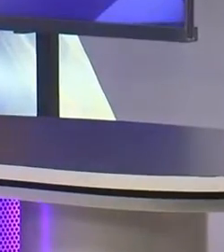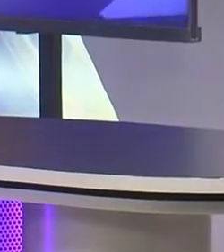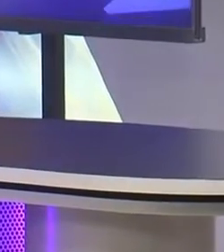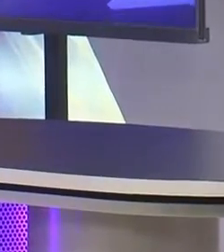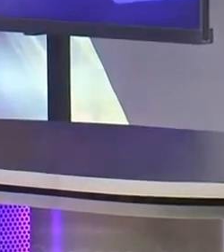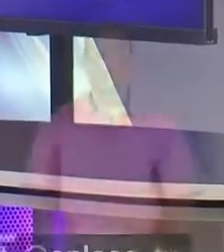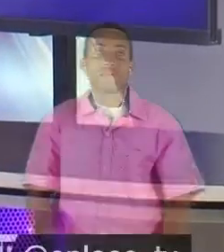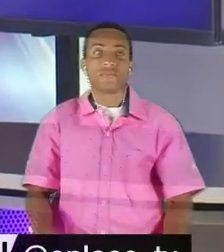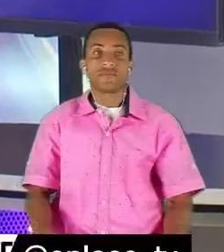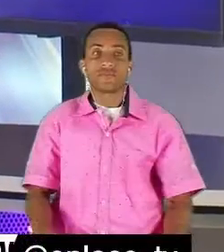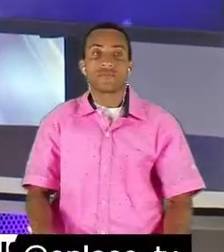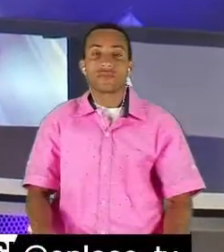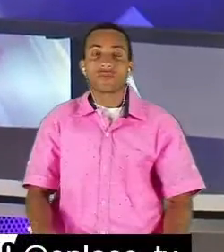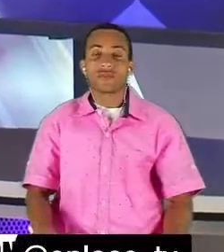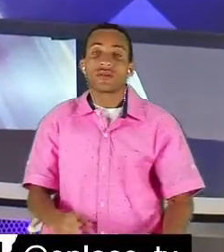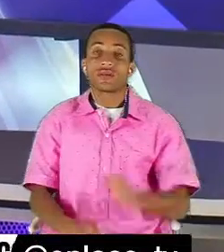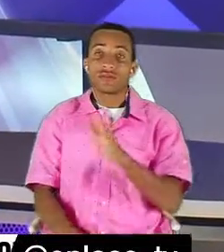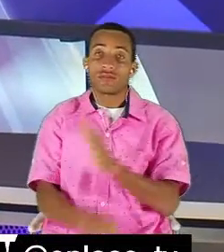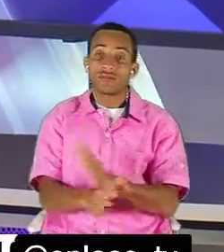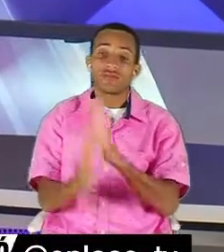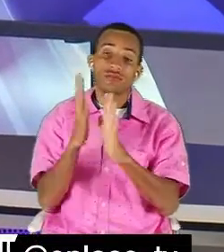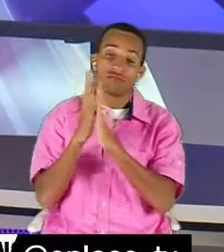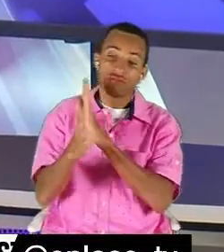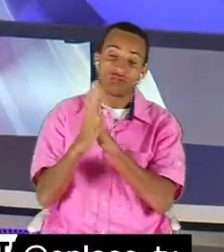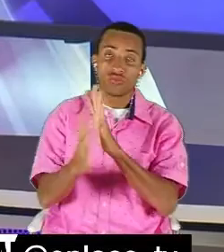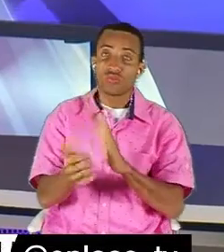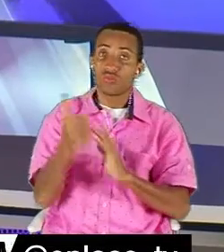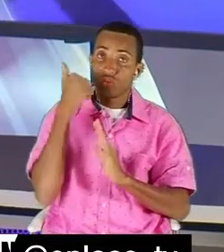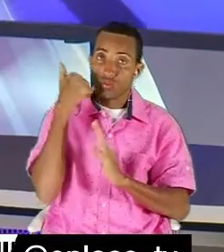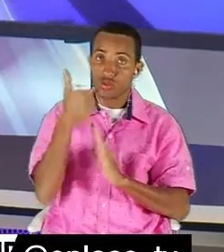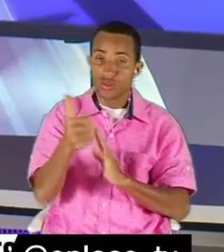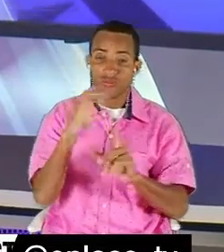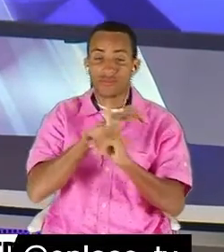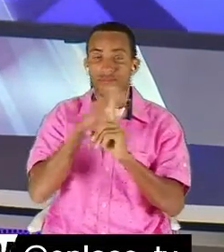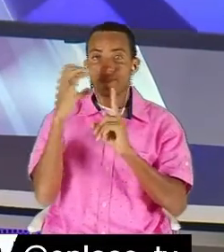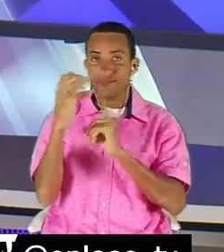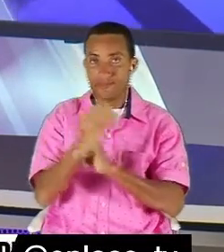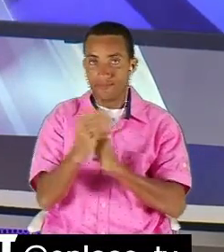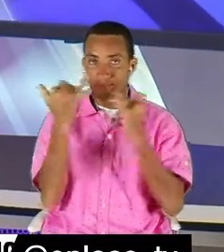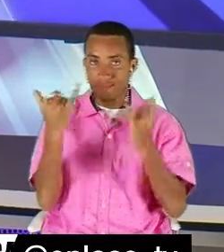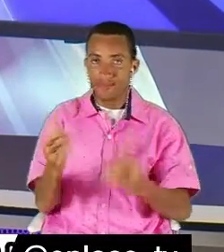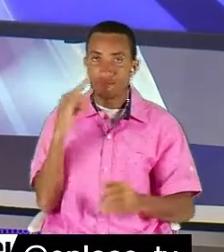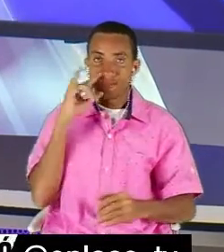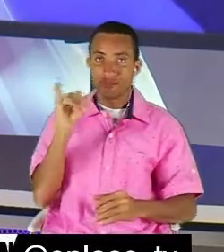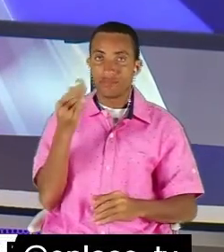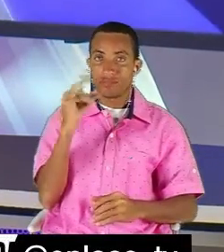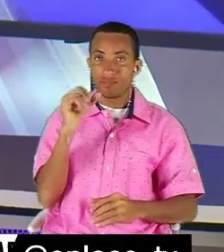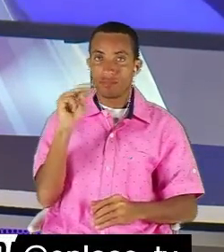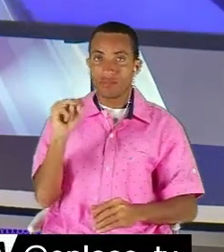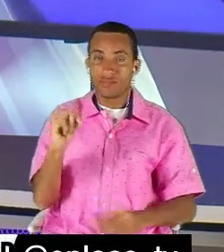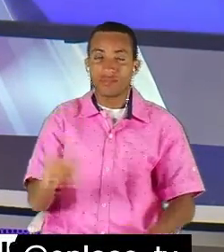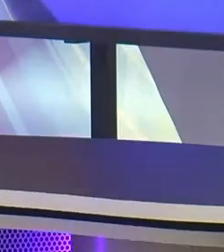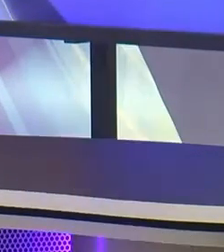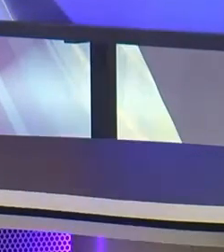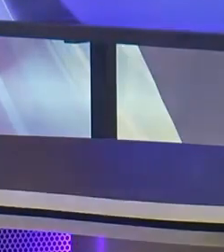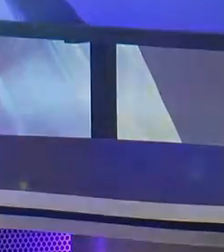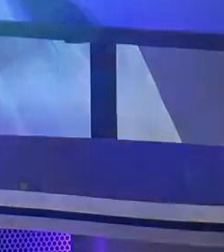Llegó el momento de continuar con buenas noticias de cultura y entretenimiento que nos trae Juan David Rodas en nuestra sección de En la Mira.